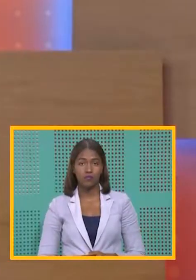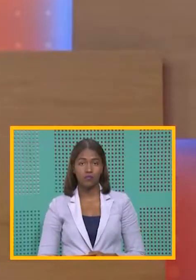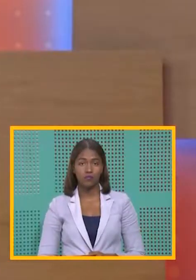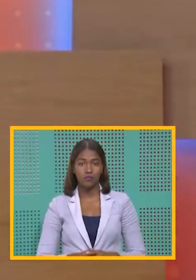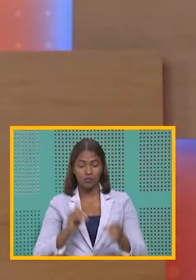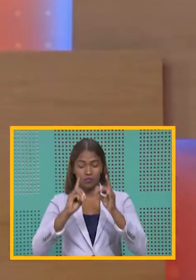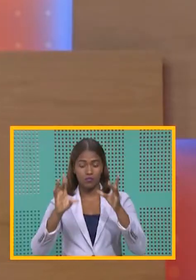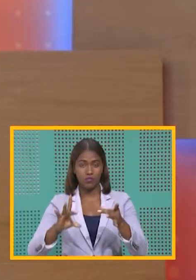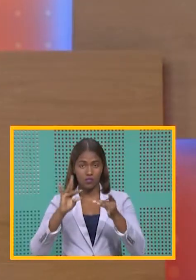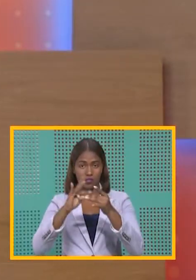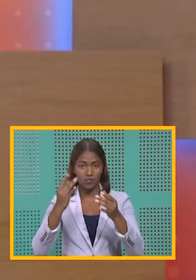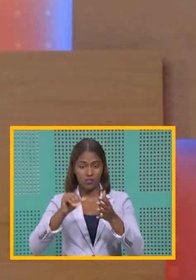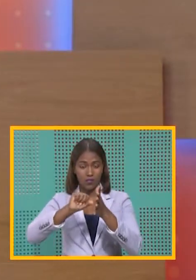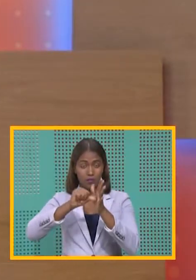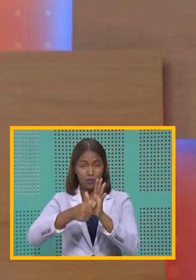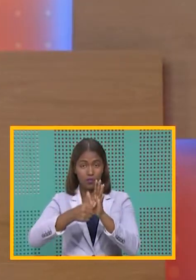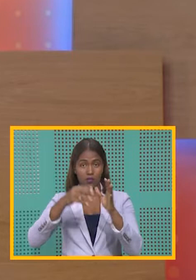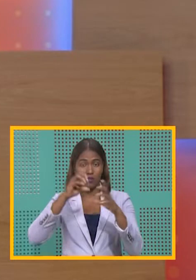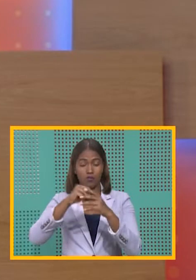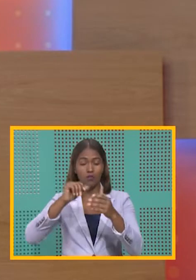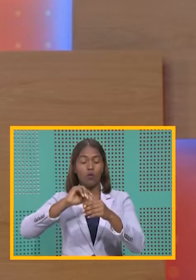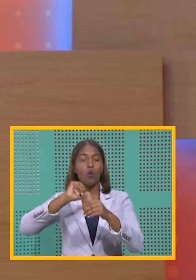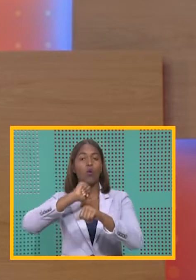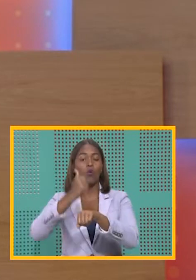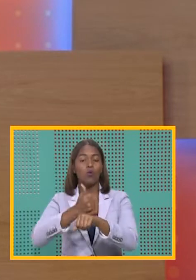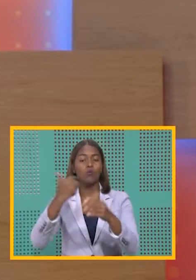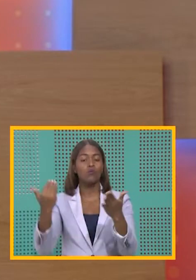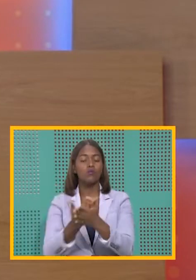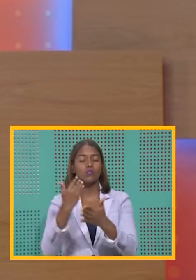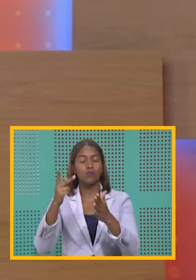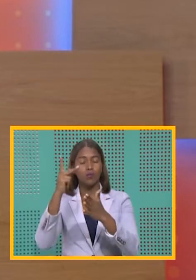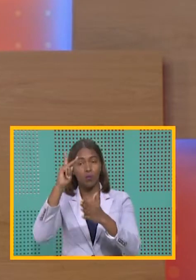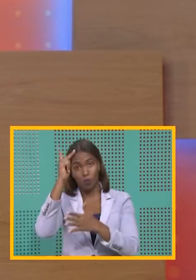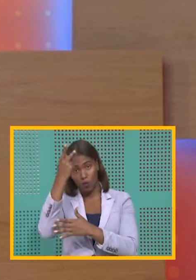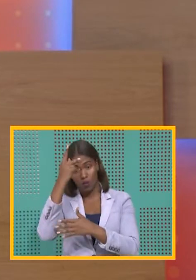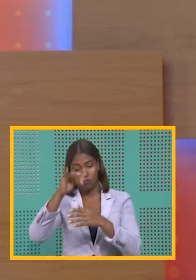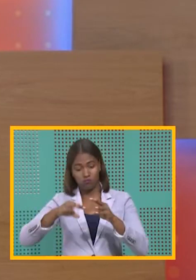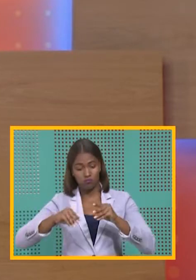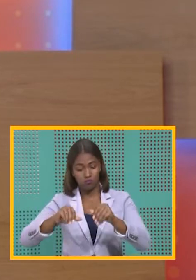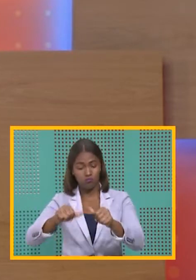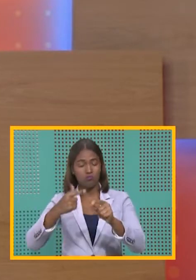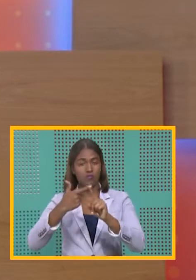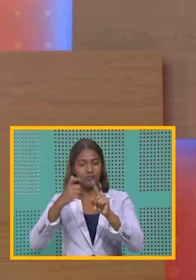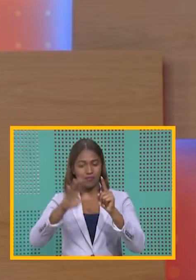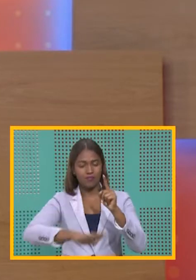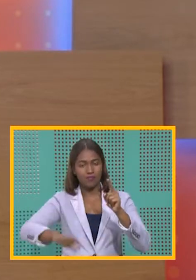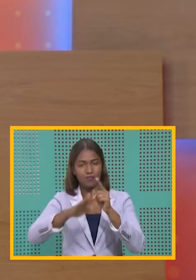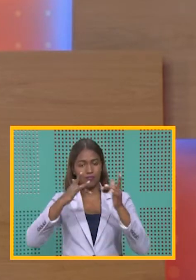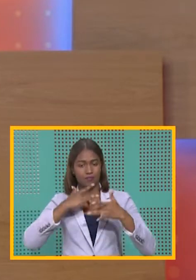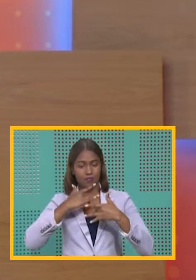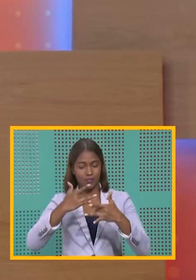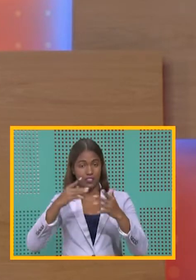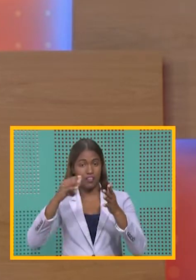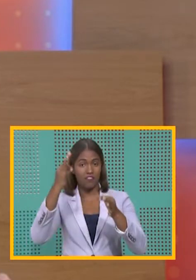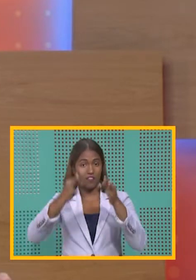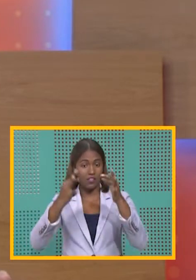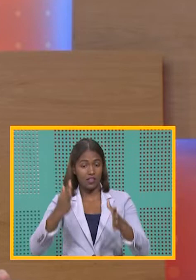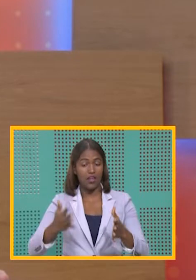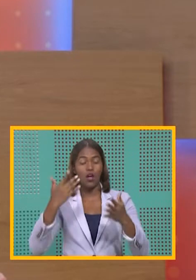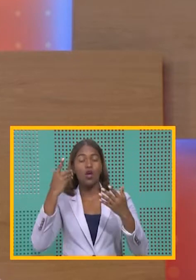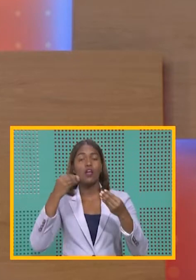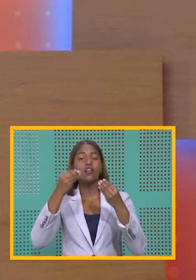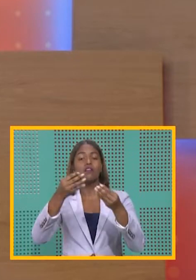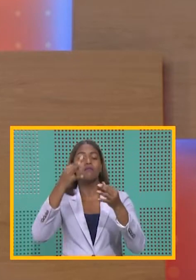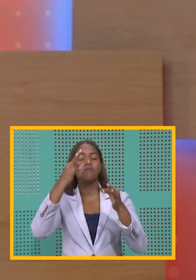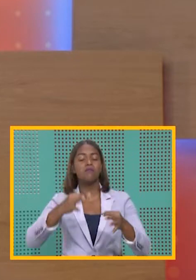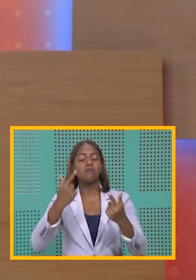La Dirección General de Impuestos Internos reiteró la política del gobierno de que la agropecuaria no es un sector de su interés fiscal y decidió liberar a los